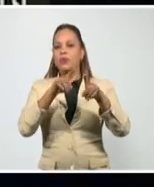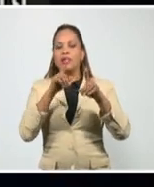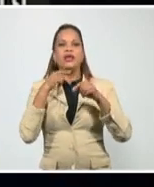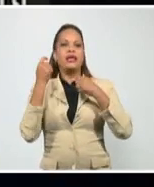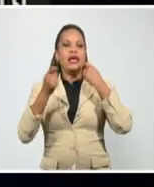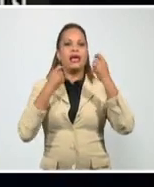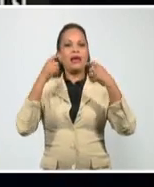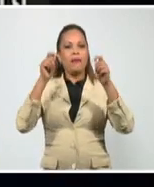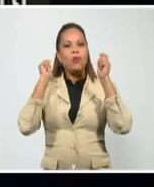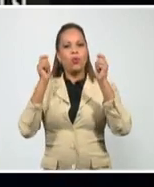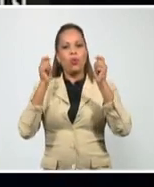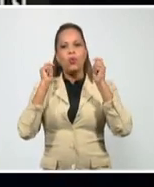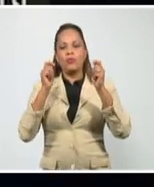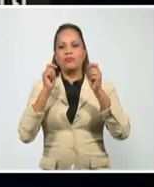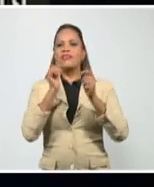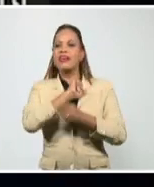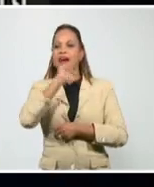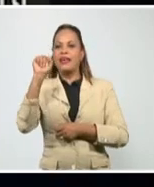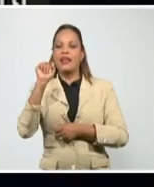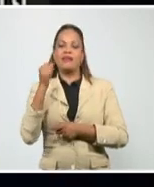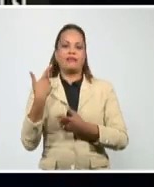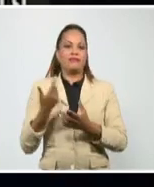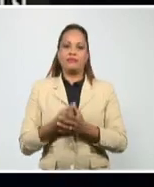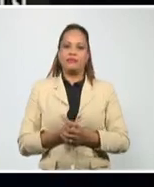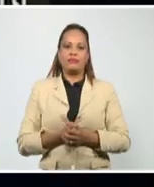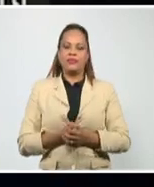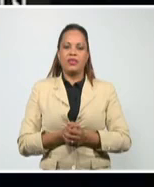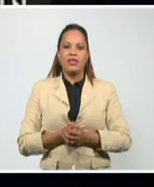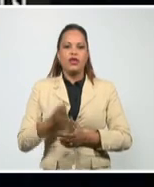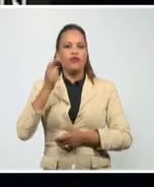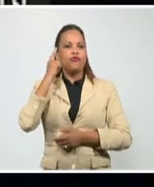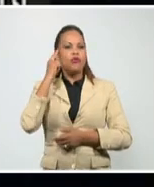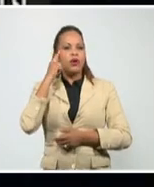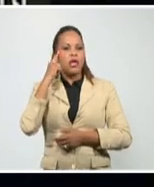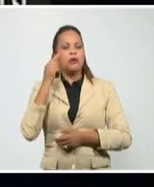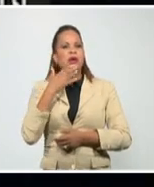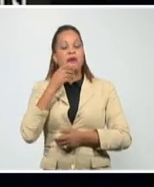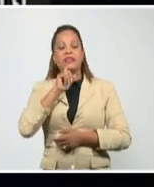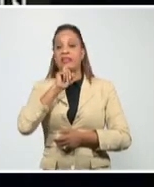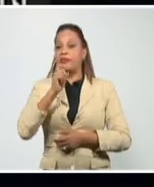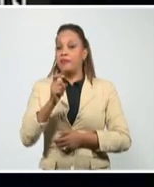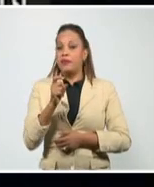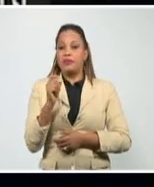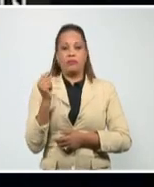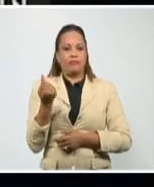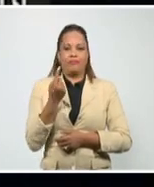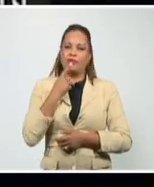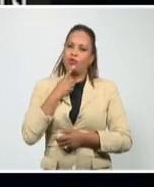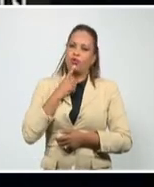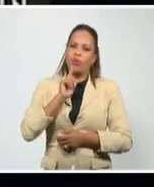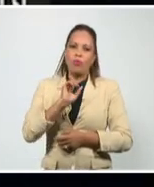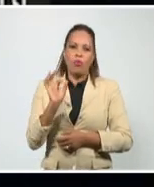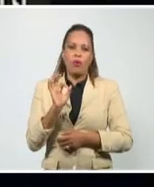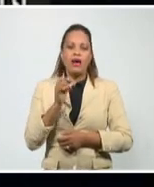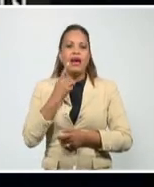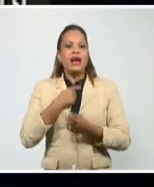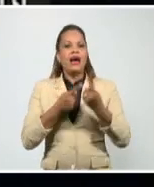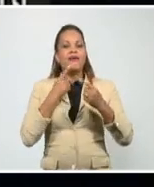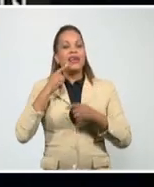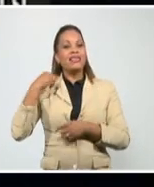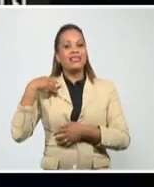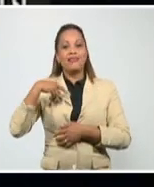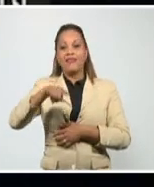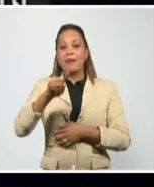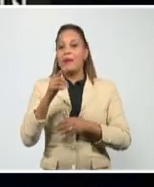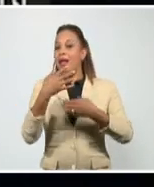explícito es salir a la calle y ganar ese terreno. Yo creo que va a ser bien difícil, no soy ingenua. Cada vez que se ha intentado salir a la calle en